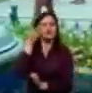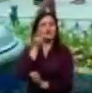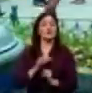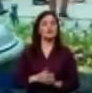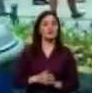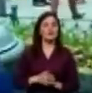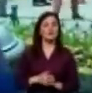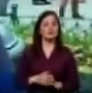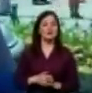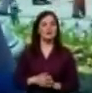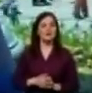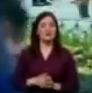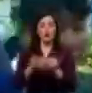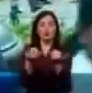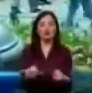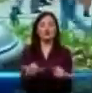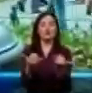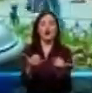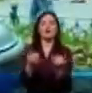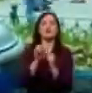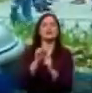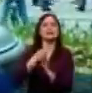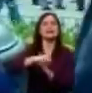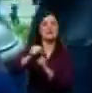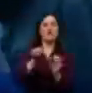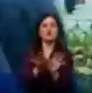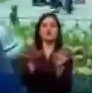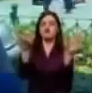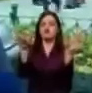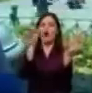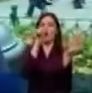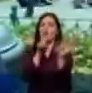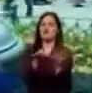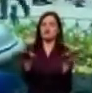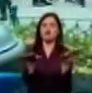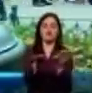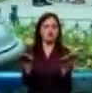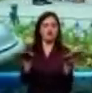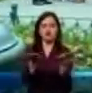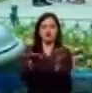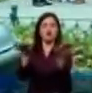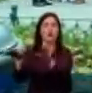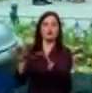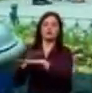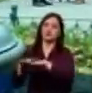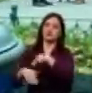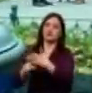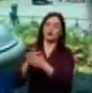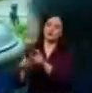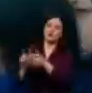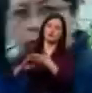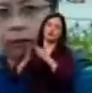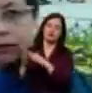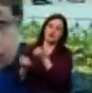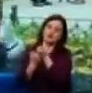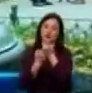hemos instalado un moderno sistema de riego para que nos ayude en el mantenimiento, pero siempre es importante invitar a toda la comunidad a que nos